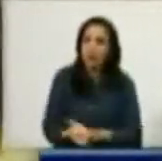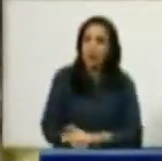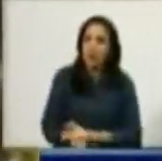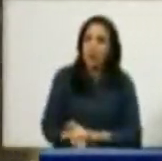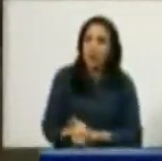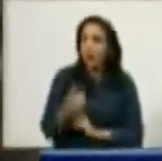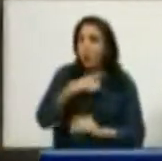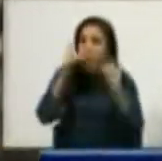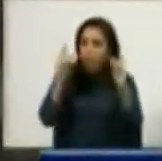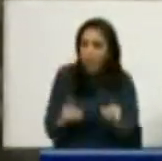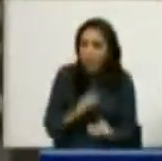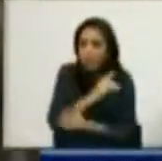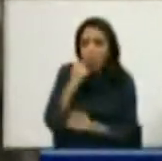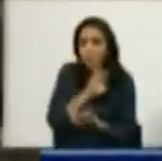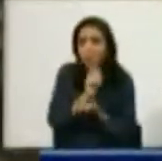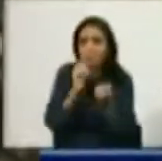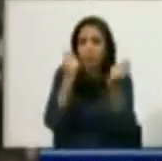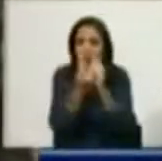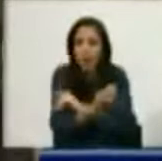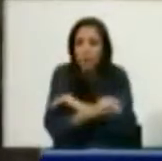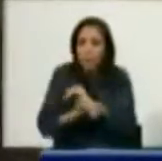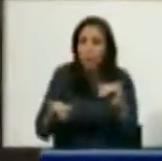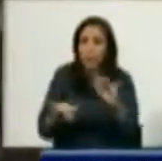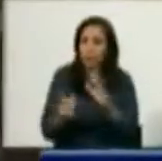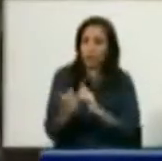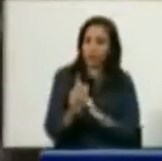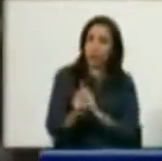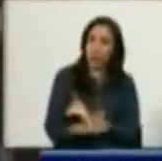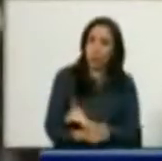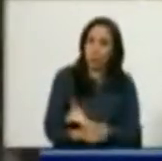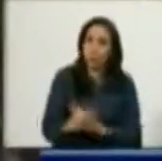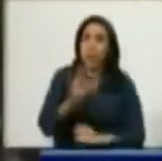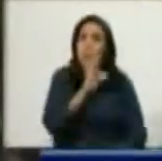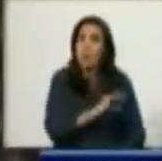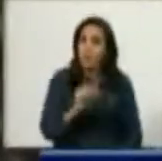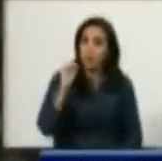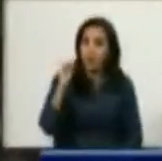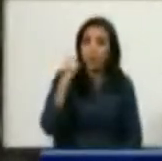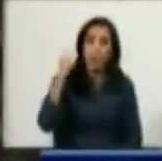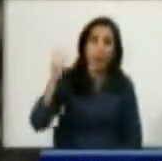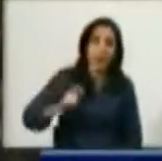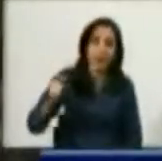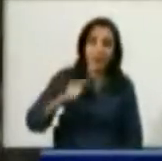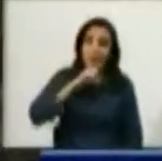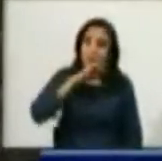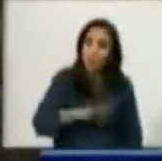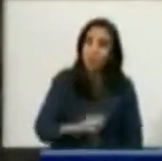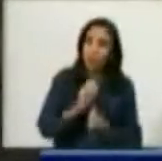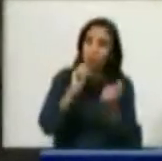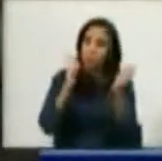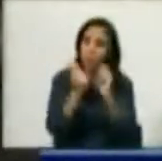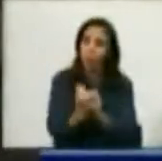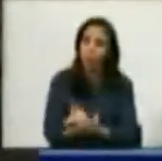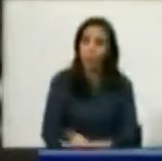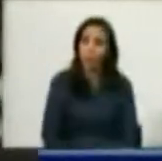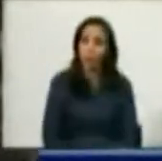ser una decisión transitoria socialismo era una necesidad histórica insoslayable